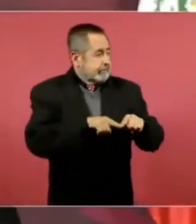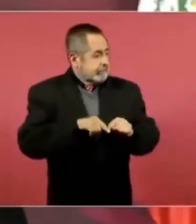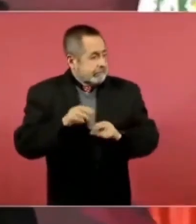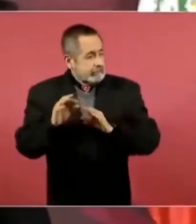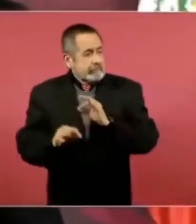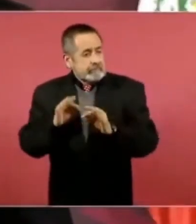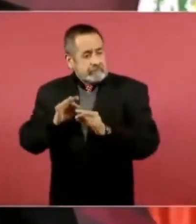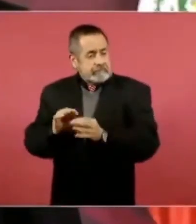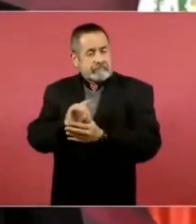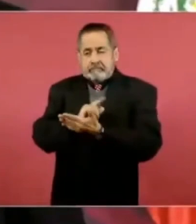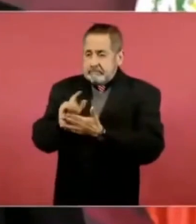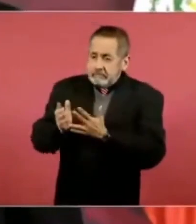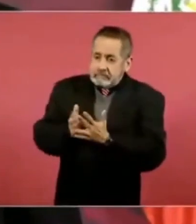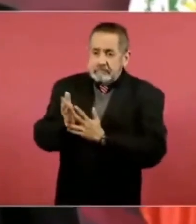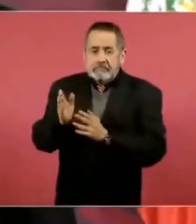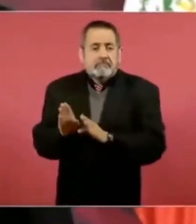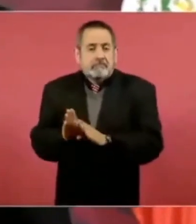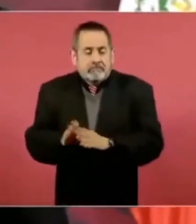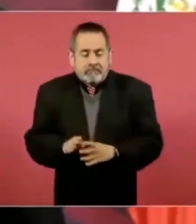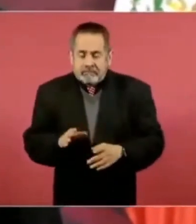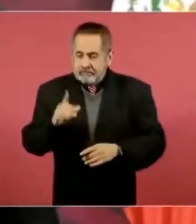esa estructura?